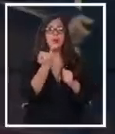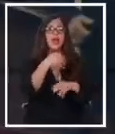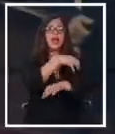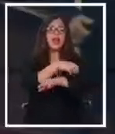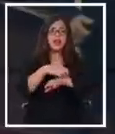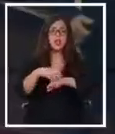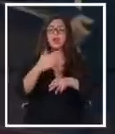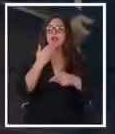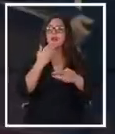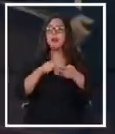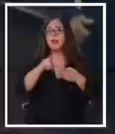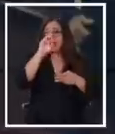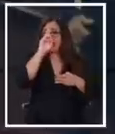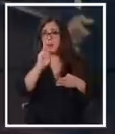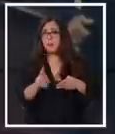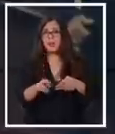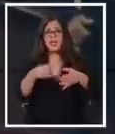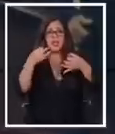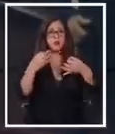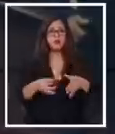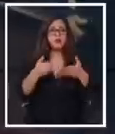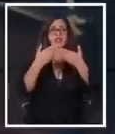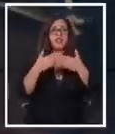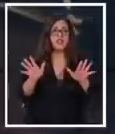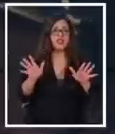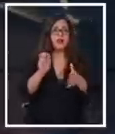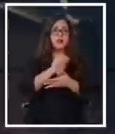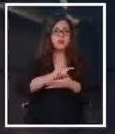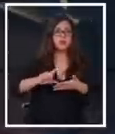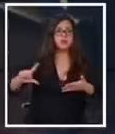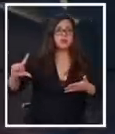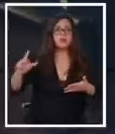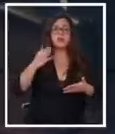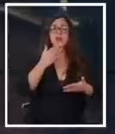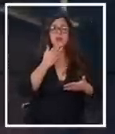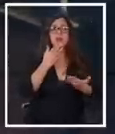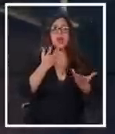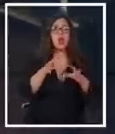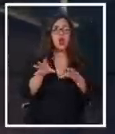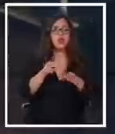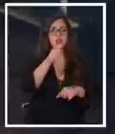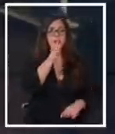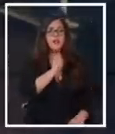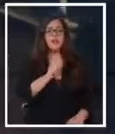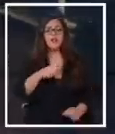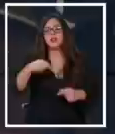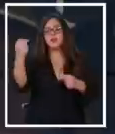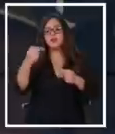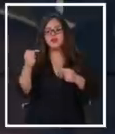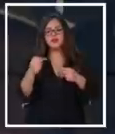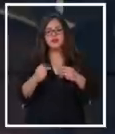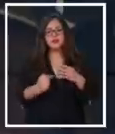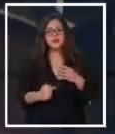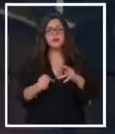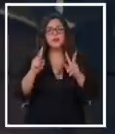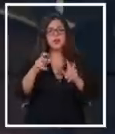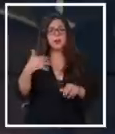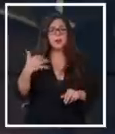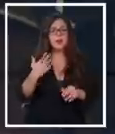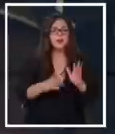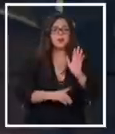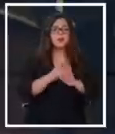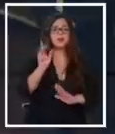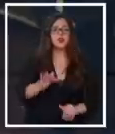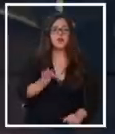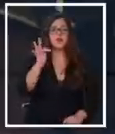se respeta como corresponde la libertad de emprender y la propiedad privada cuestiones que son esenciales para el